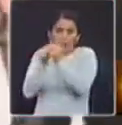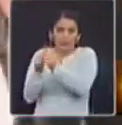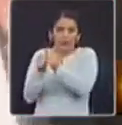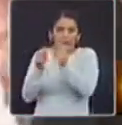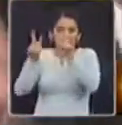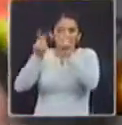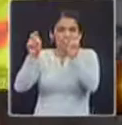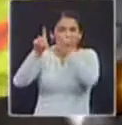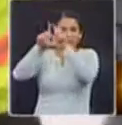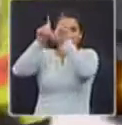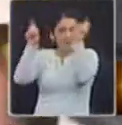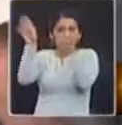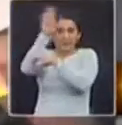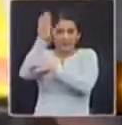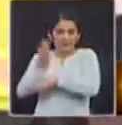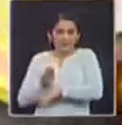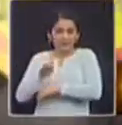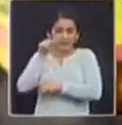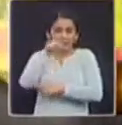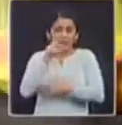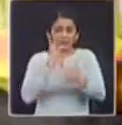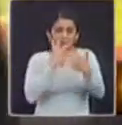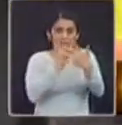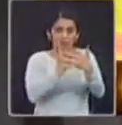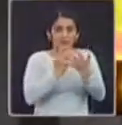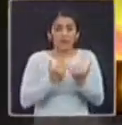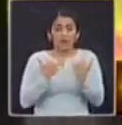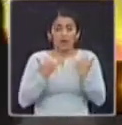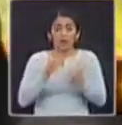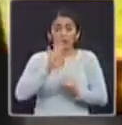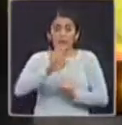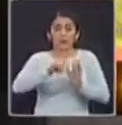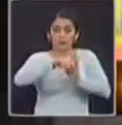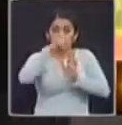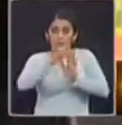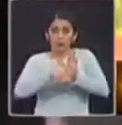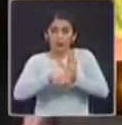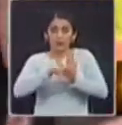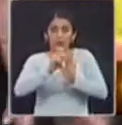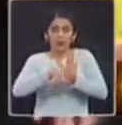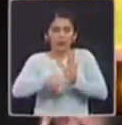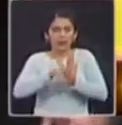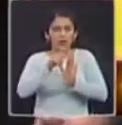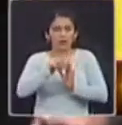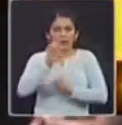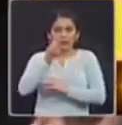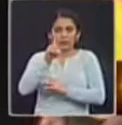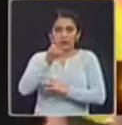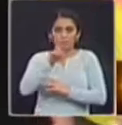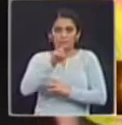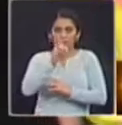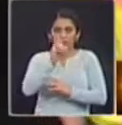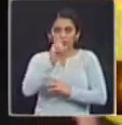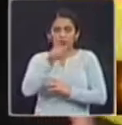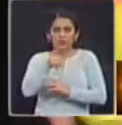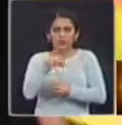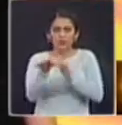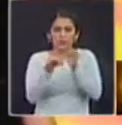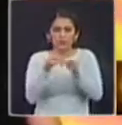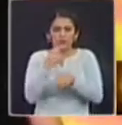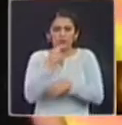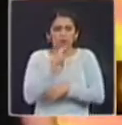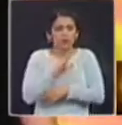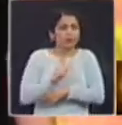este centro de rehabilitación social ha llegado su abogado, Eduardo Franco Loor, para comentar sobre la seguridad y el estado